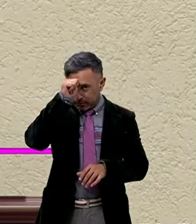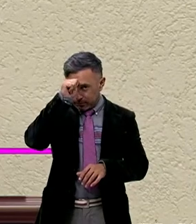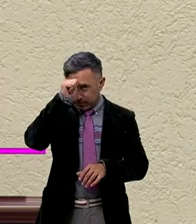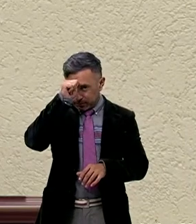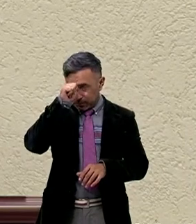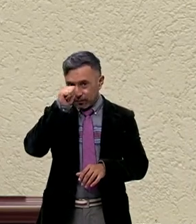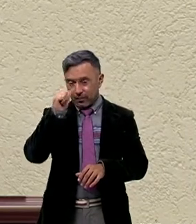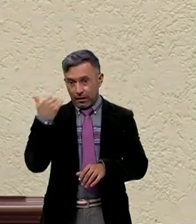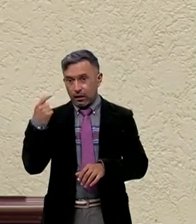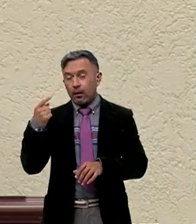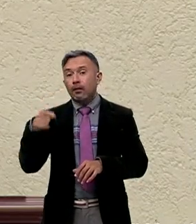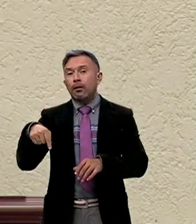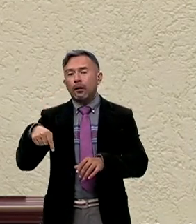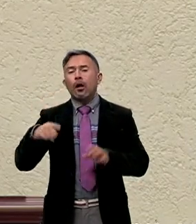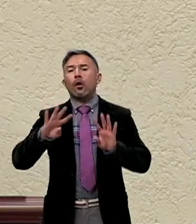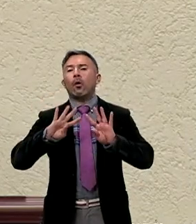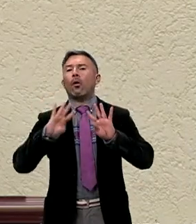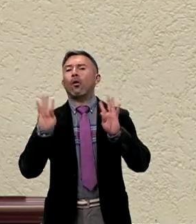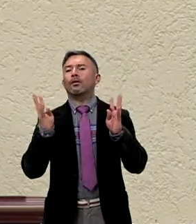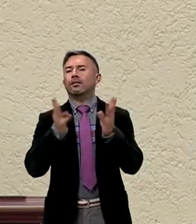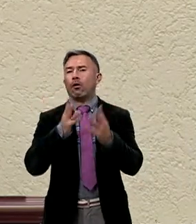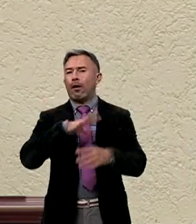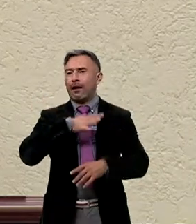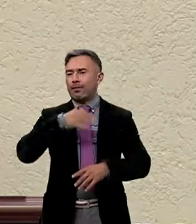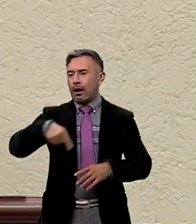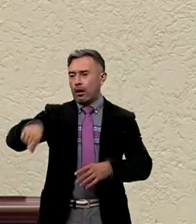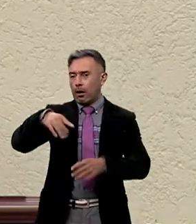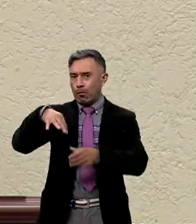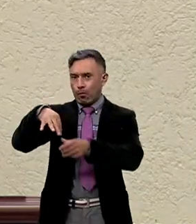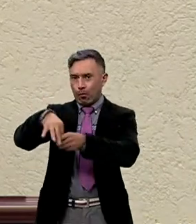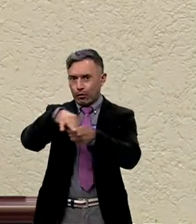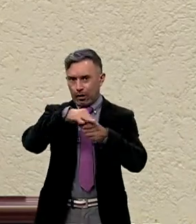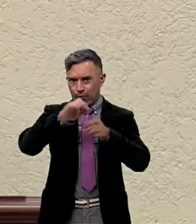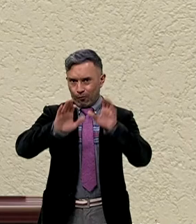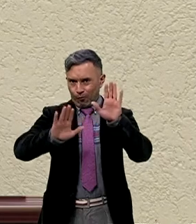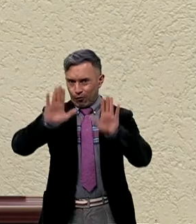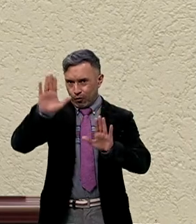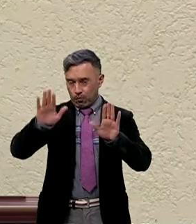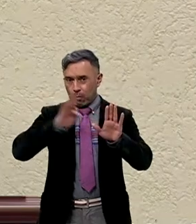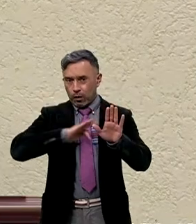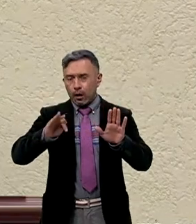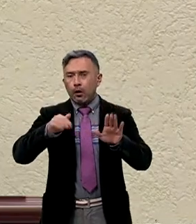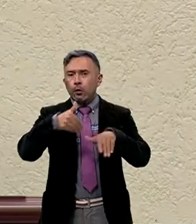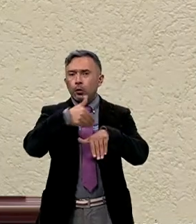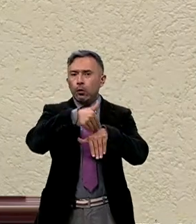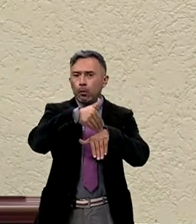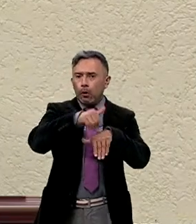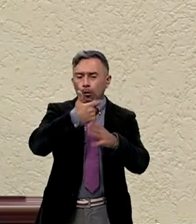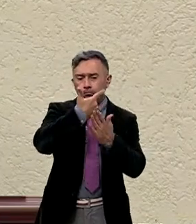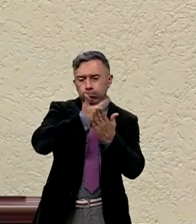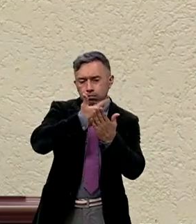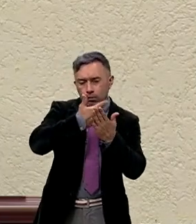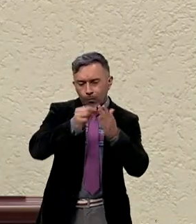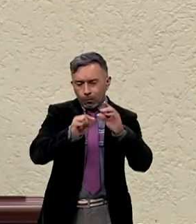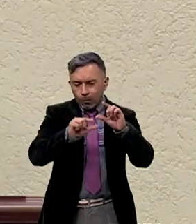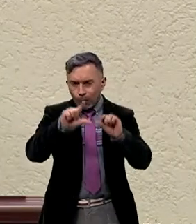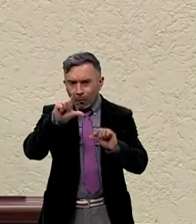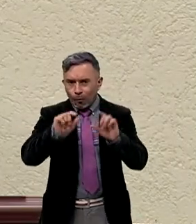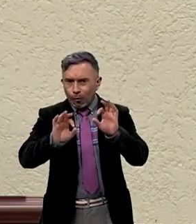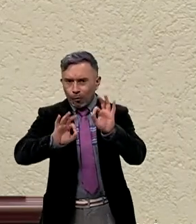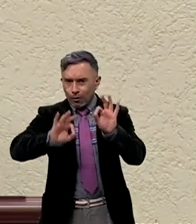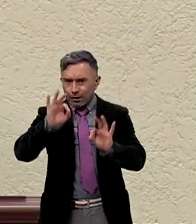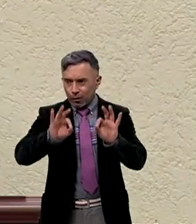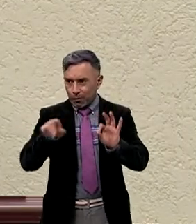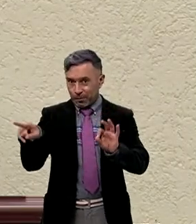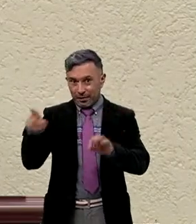correspondiente por parte de este consejo general las cifras los datos que el secretario ejecutivo ha